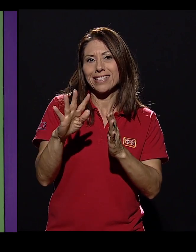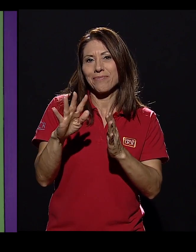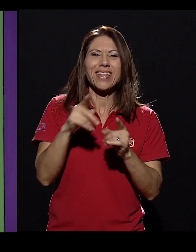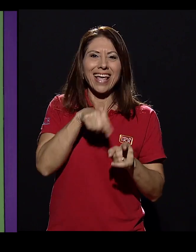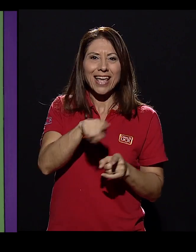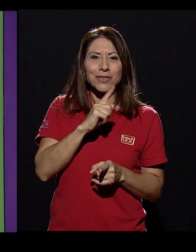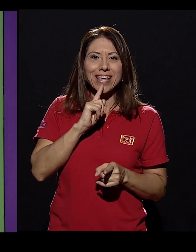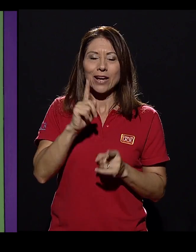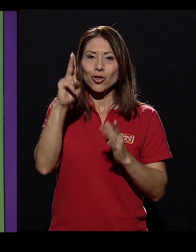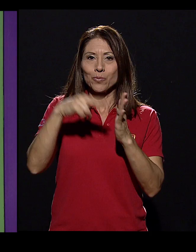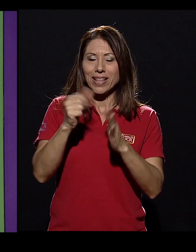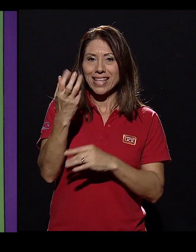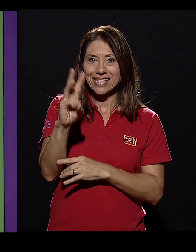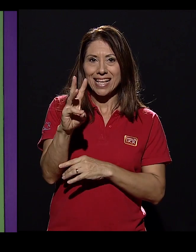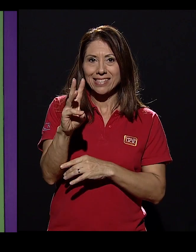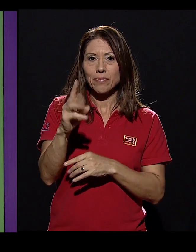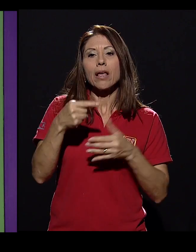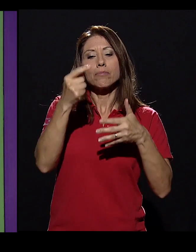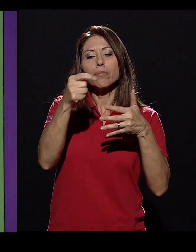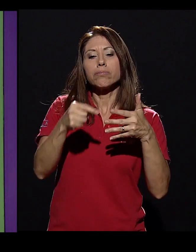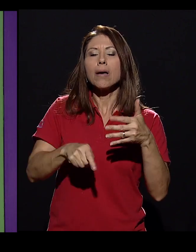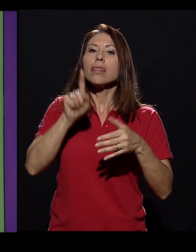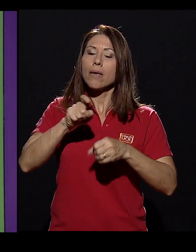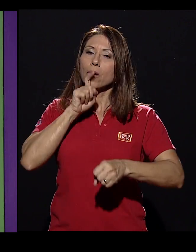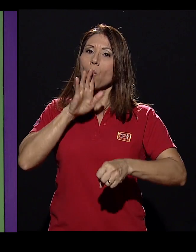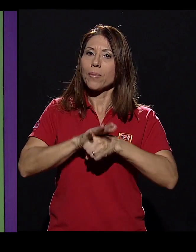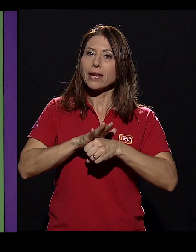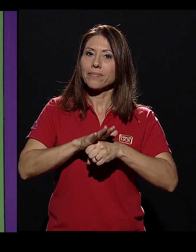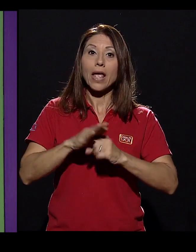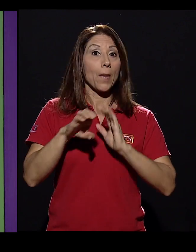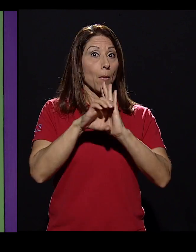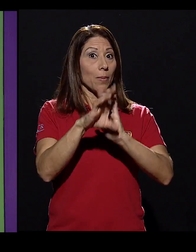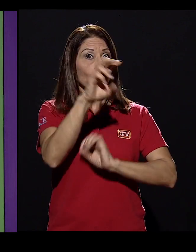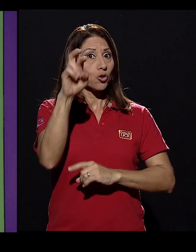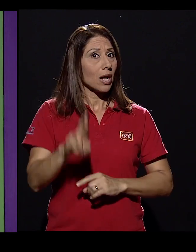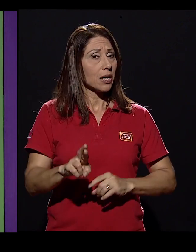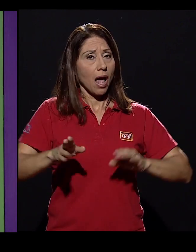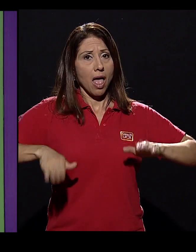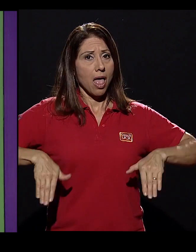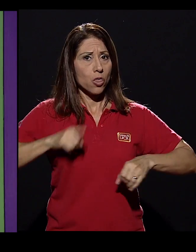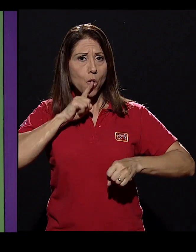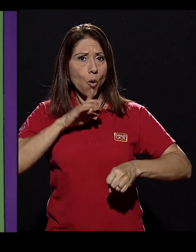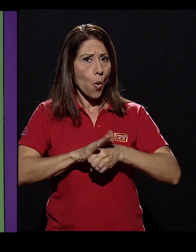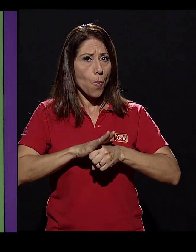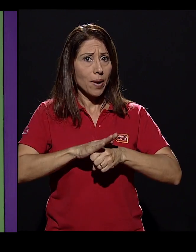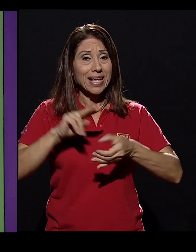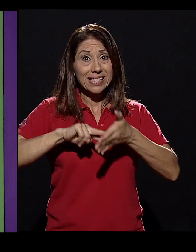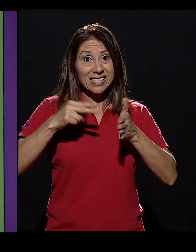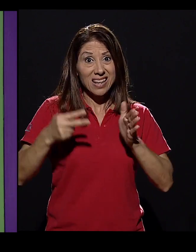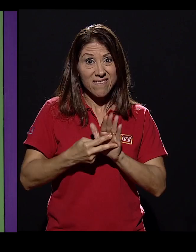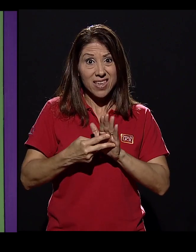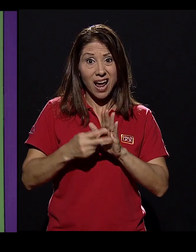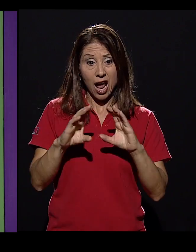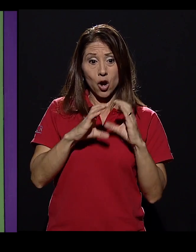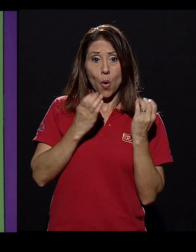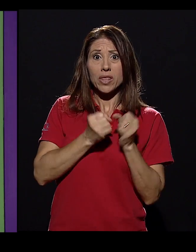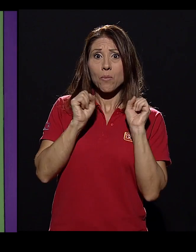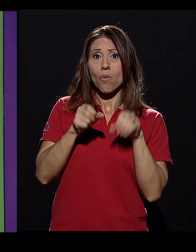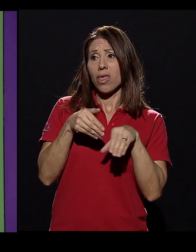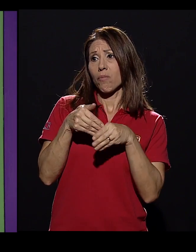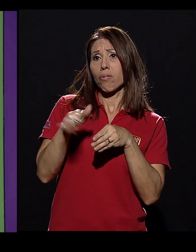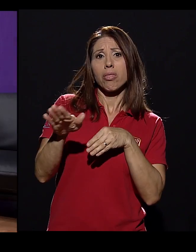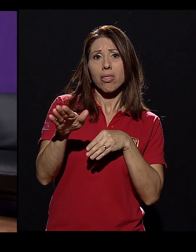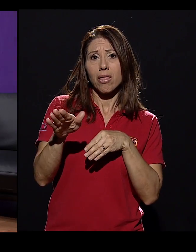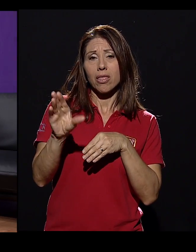2016. Entonces, eso tiene que estar cumplido ahí. Si yo no lo cumplo, no es, digamos, si Costa Rica como país no cumple, no es que Naciones Unidas, el comité pueda sacarnos de las